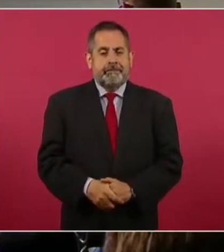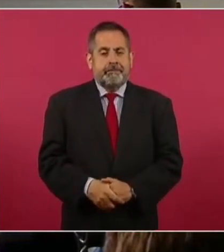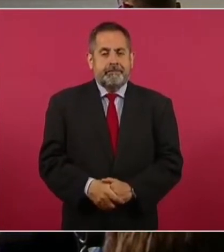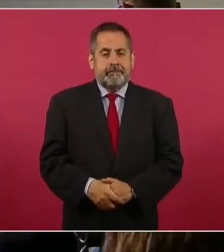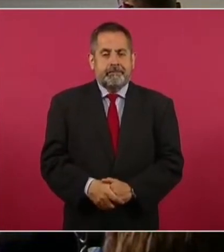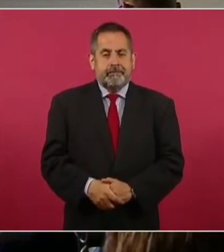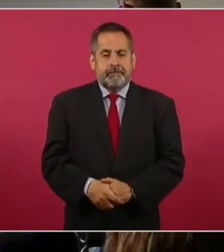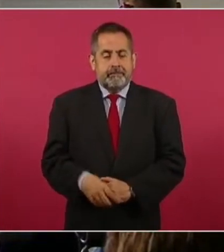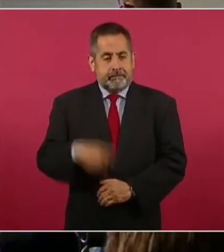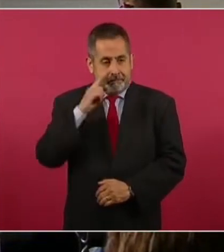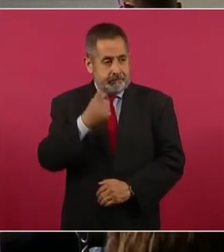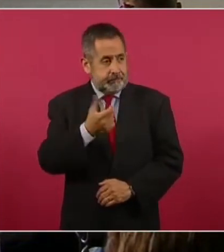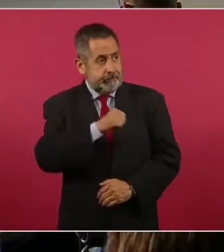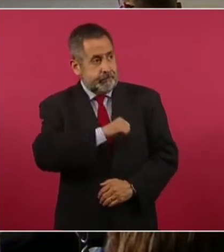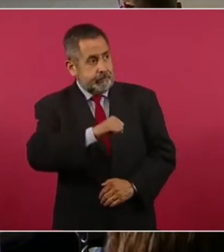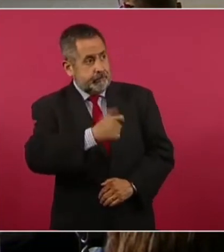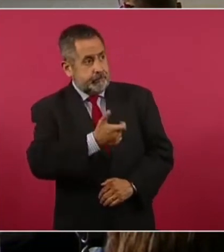Y en el caso de la inflación,